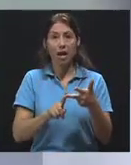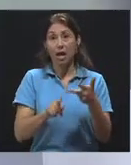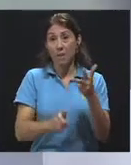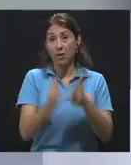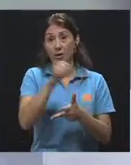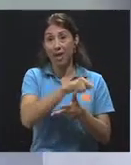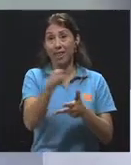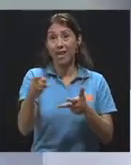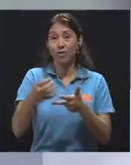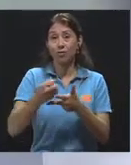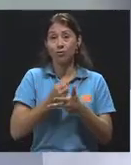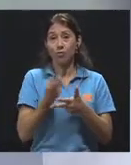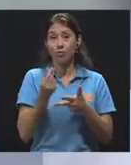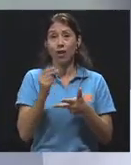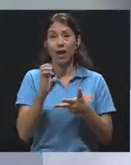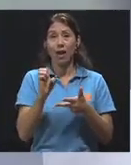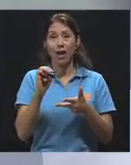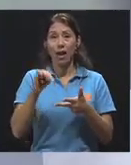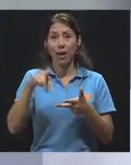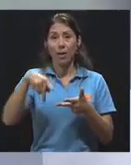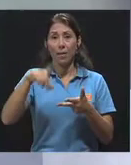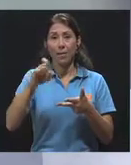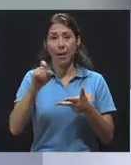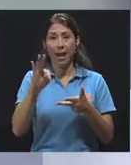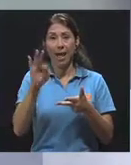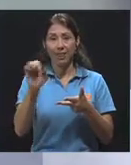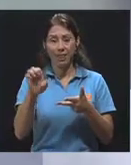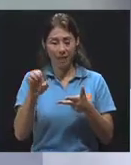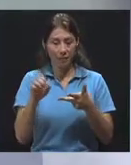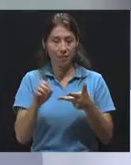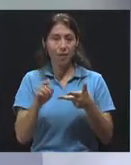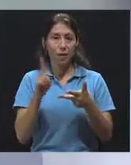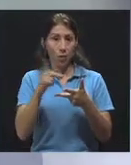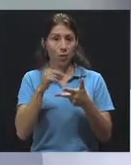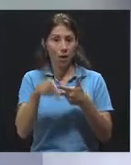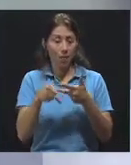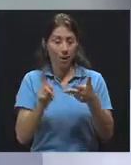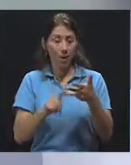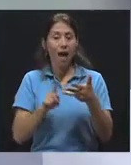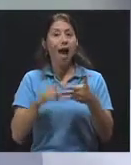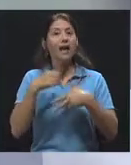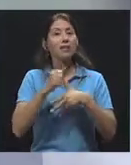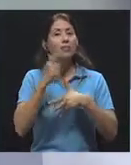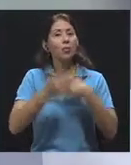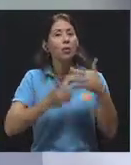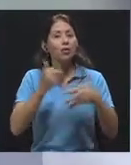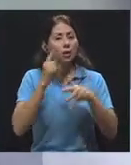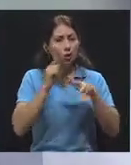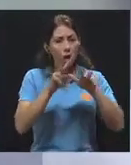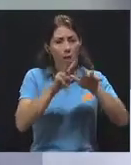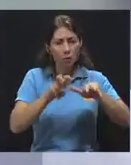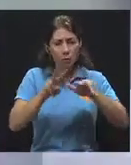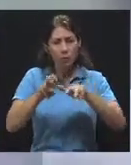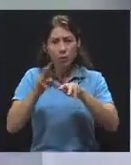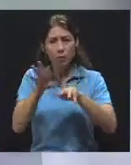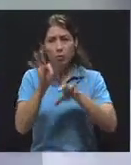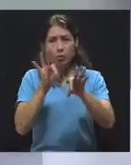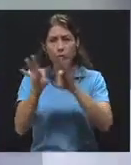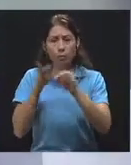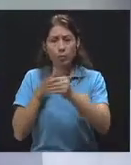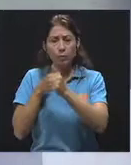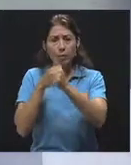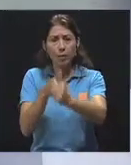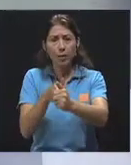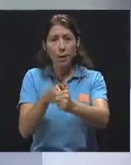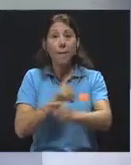reciben subsidios de Empléate. Hacemos un proceso de inducción y de selección en los colegios de la zona. Pero